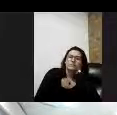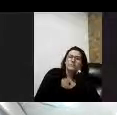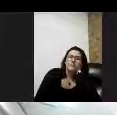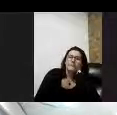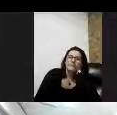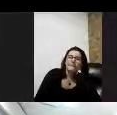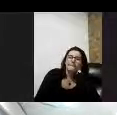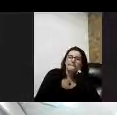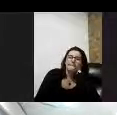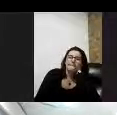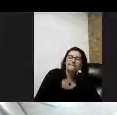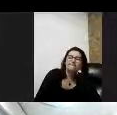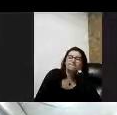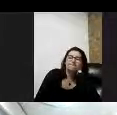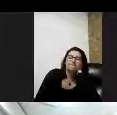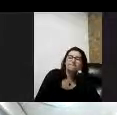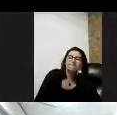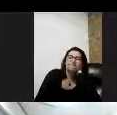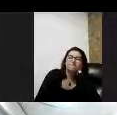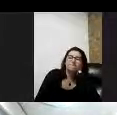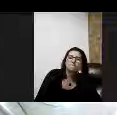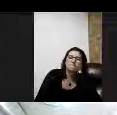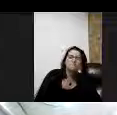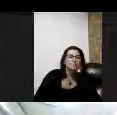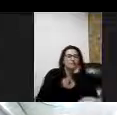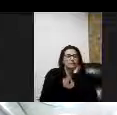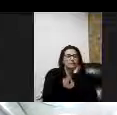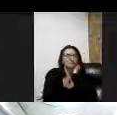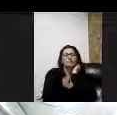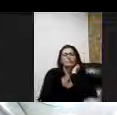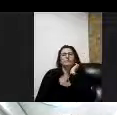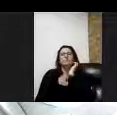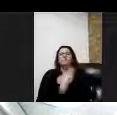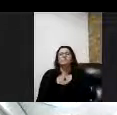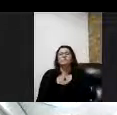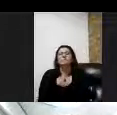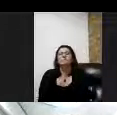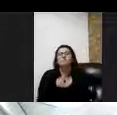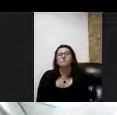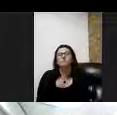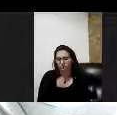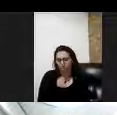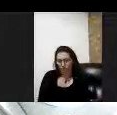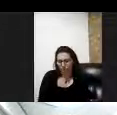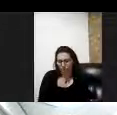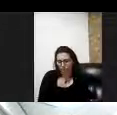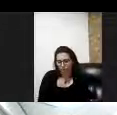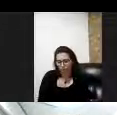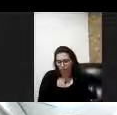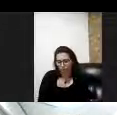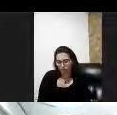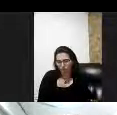entonces, si yo ya es la segunda vez que lo trato por sífilis, algo pasa, ¿no? Entonces, ¿por qué no utilizar